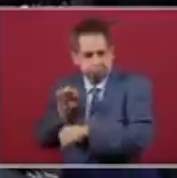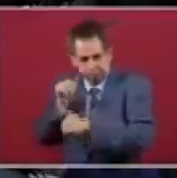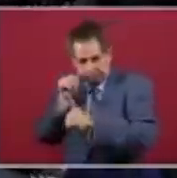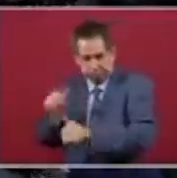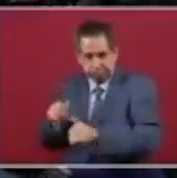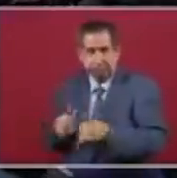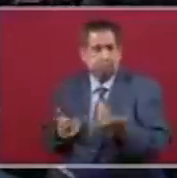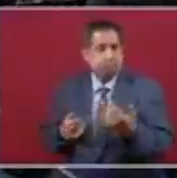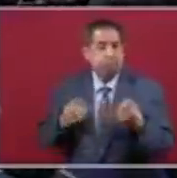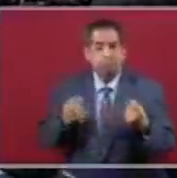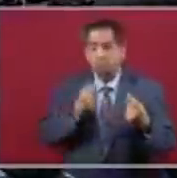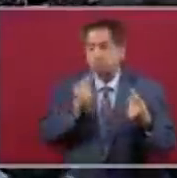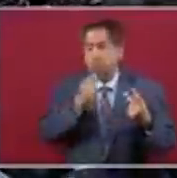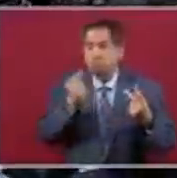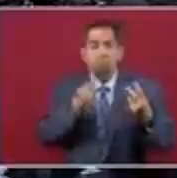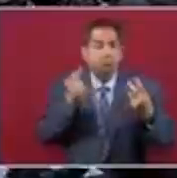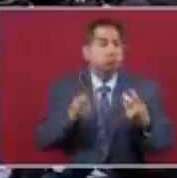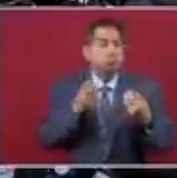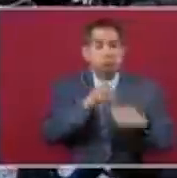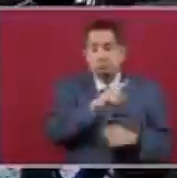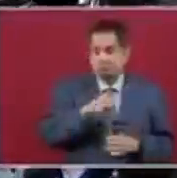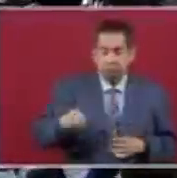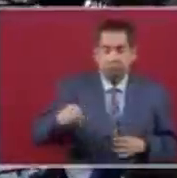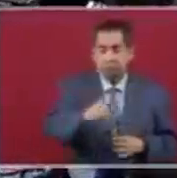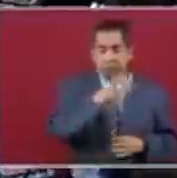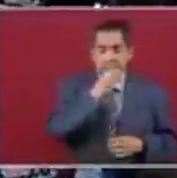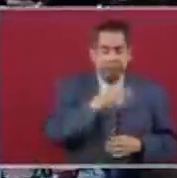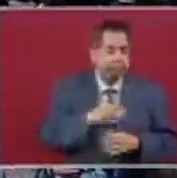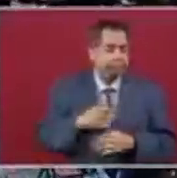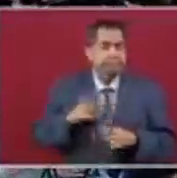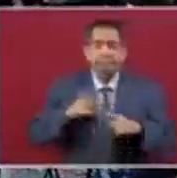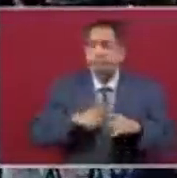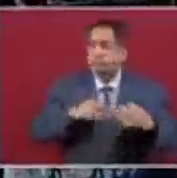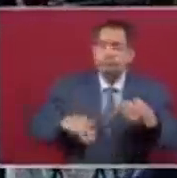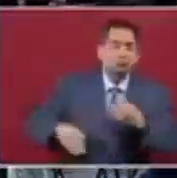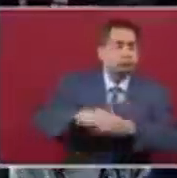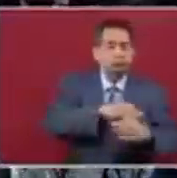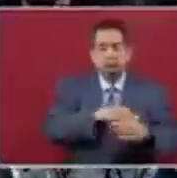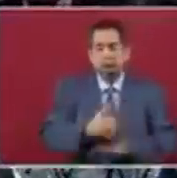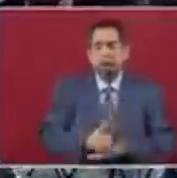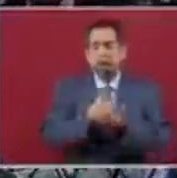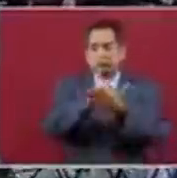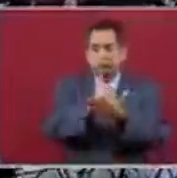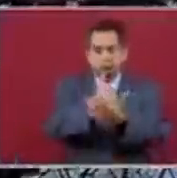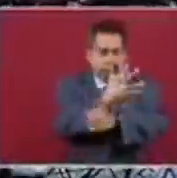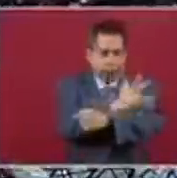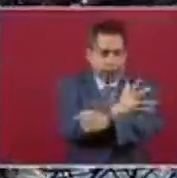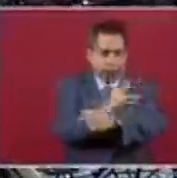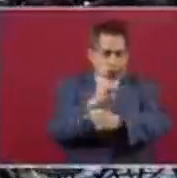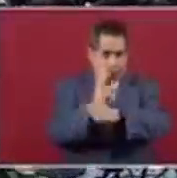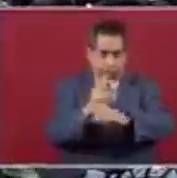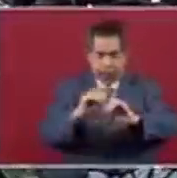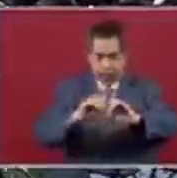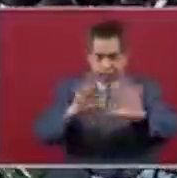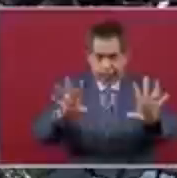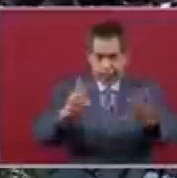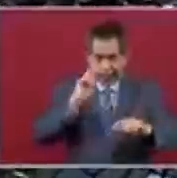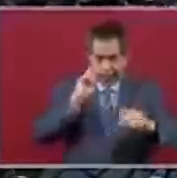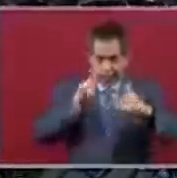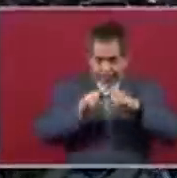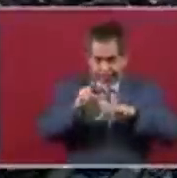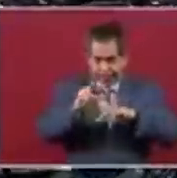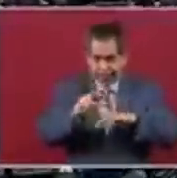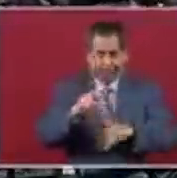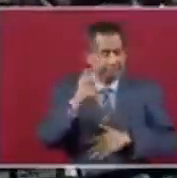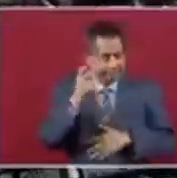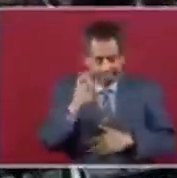Y así muchos otros. Entonces, que todos ayudemos, transparencia, ¿sí? Para